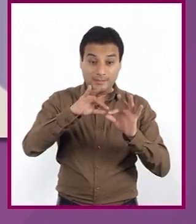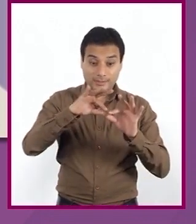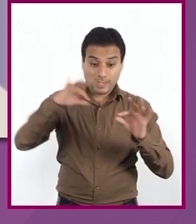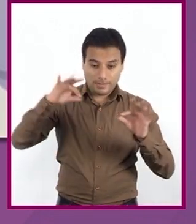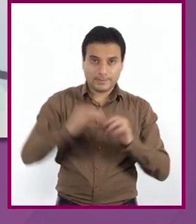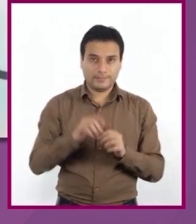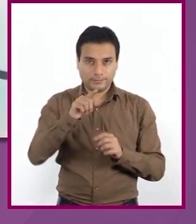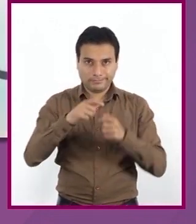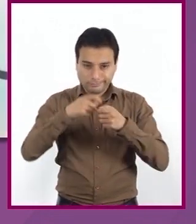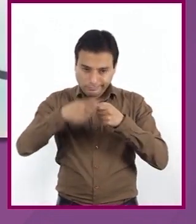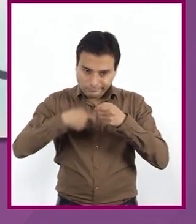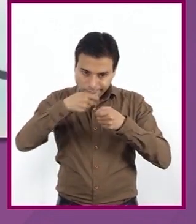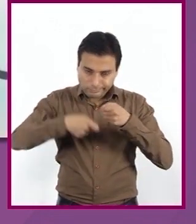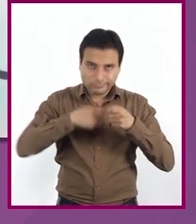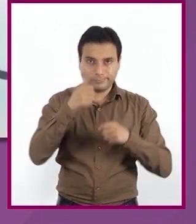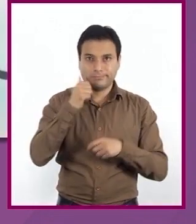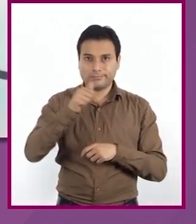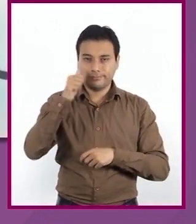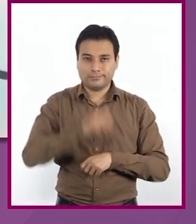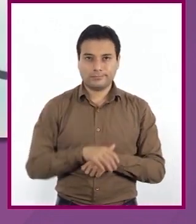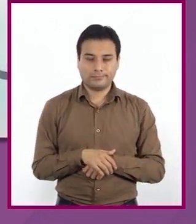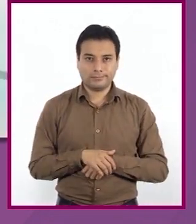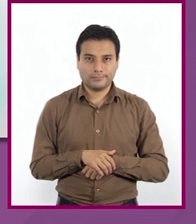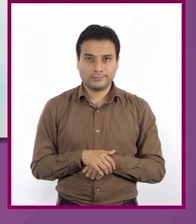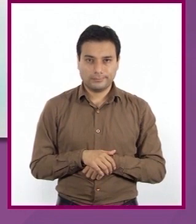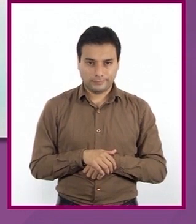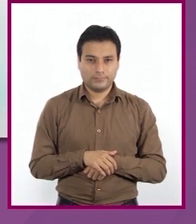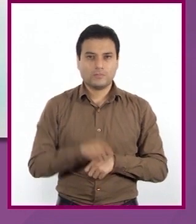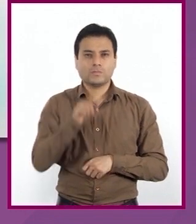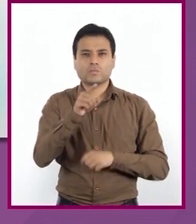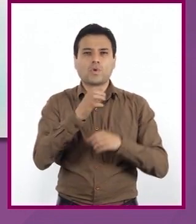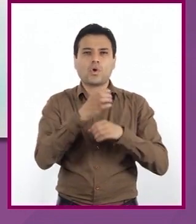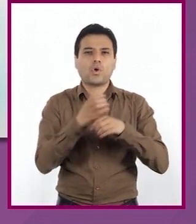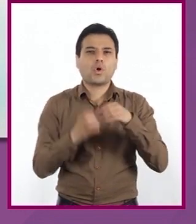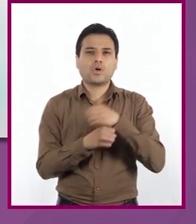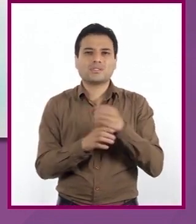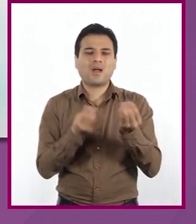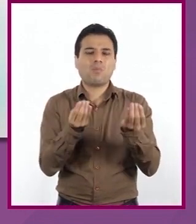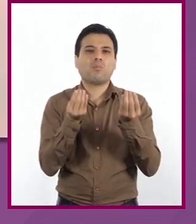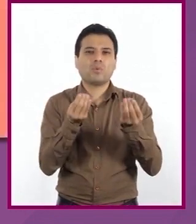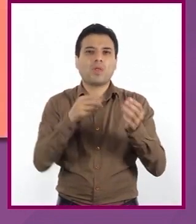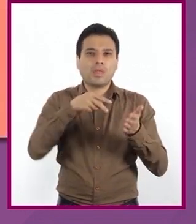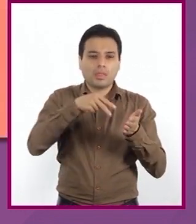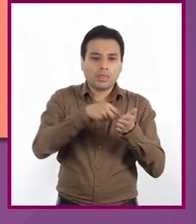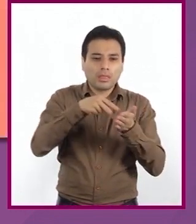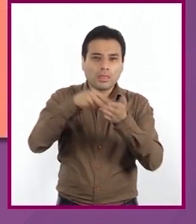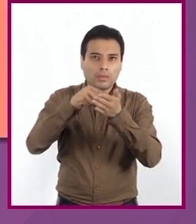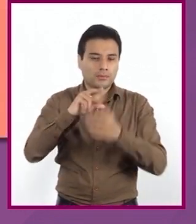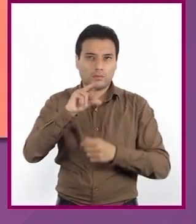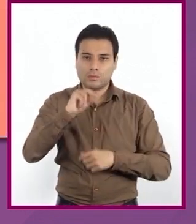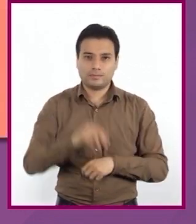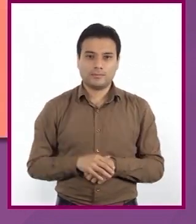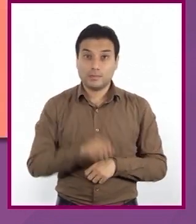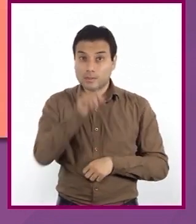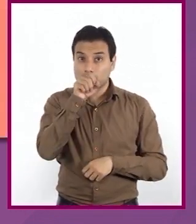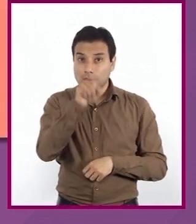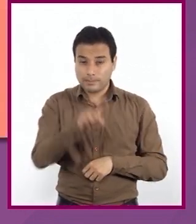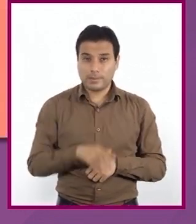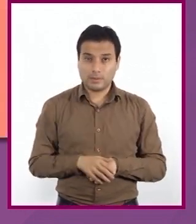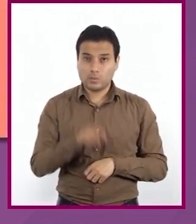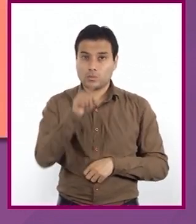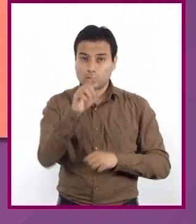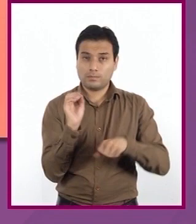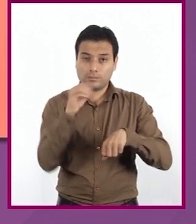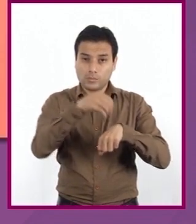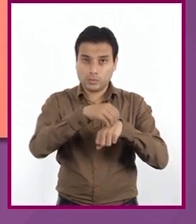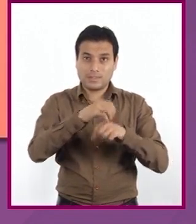o plástico. Evitar conectar varios aparatos eléctricos en un solo contacto. Y colocar tapas protectoras en